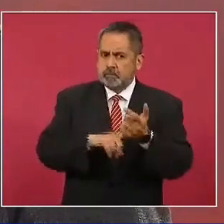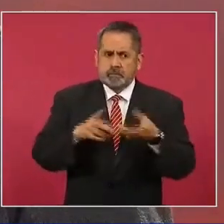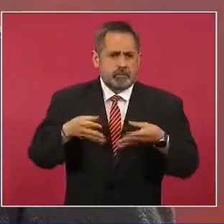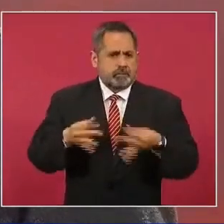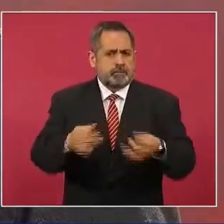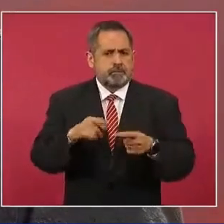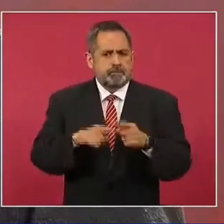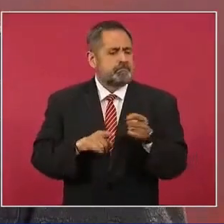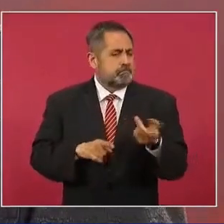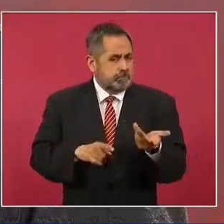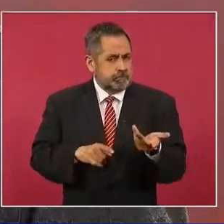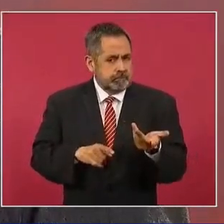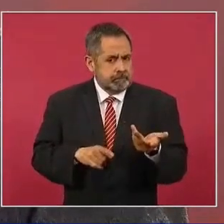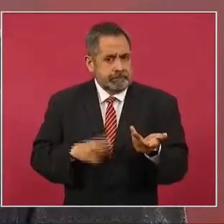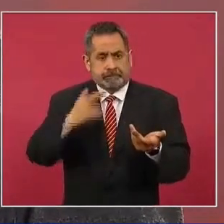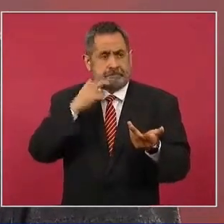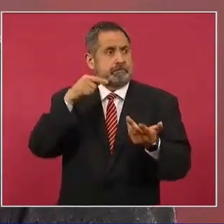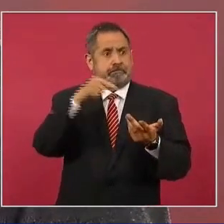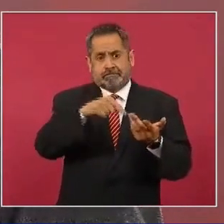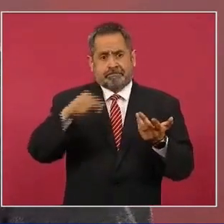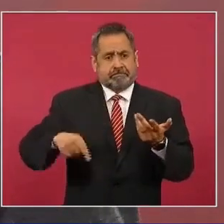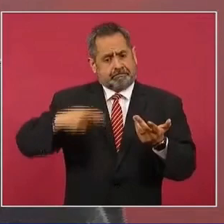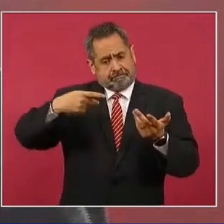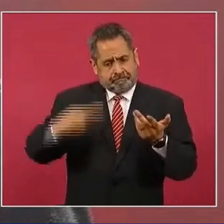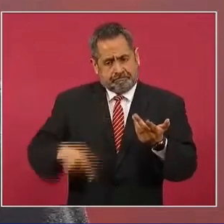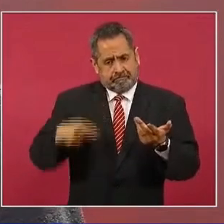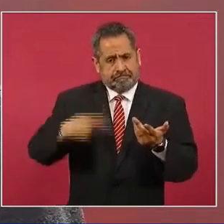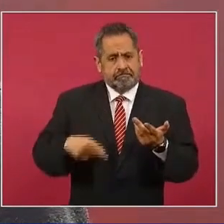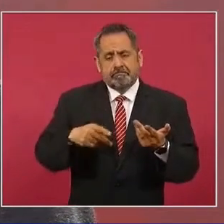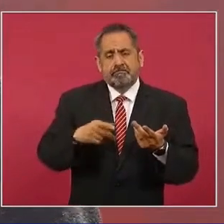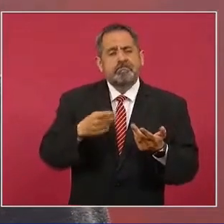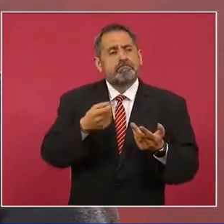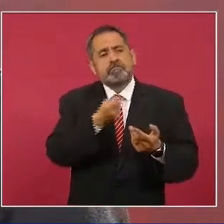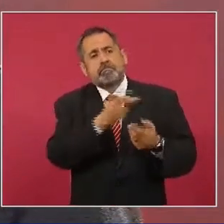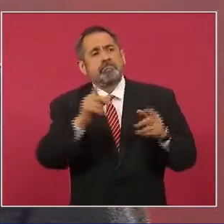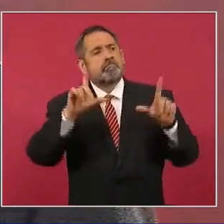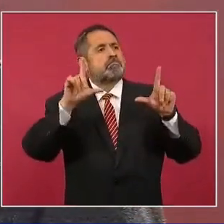pues de los mejores artistas,